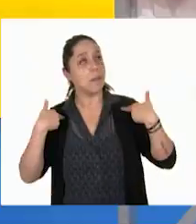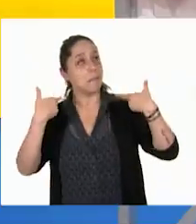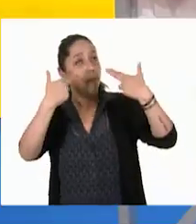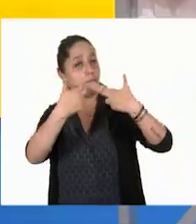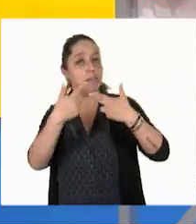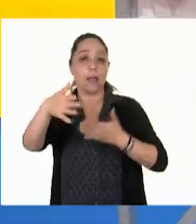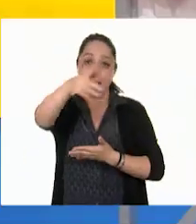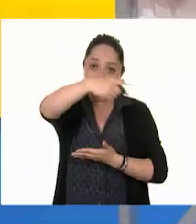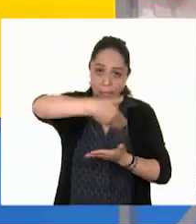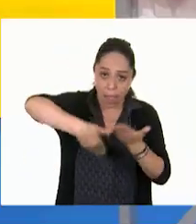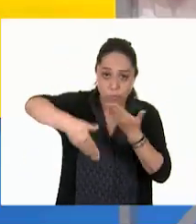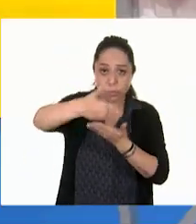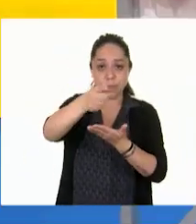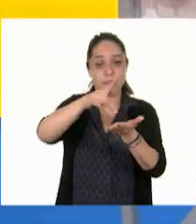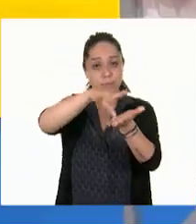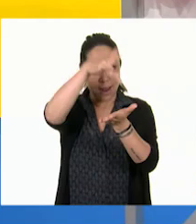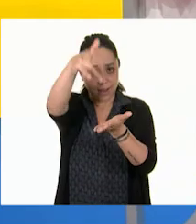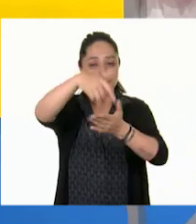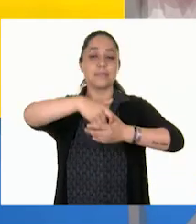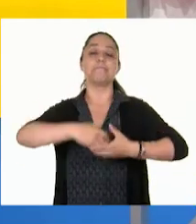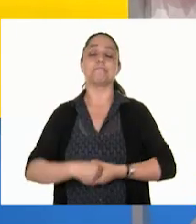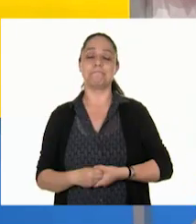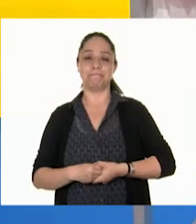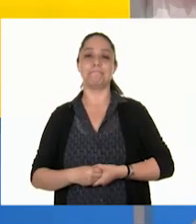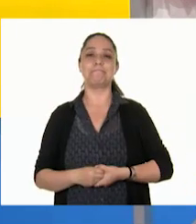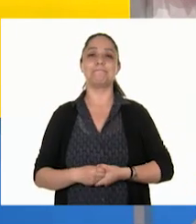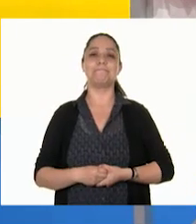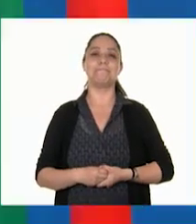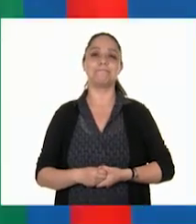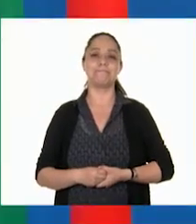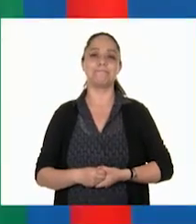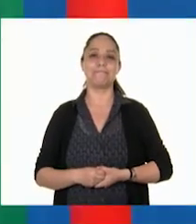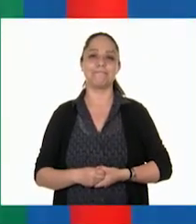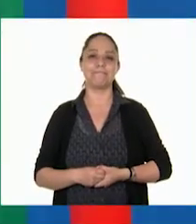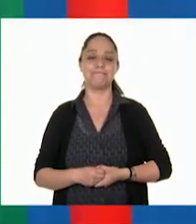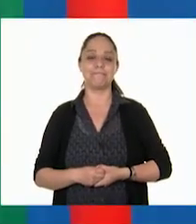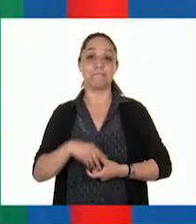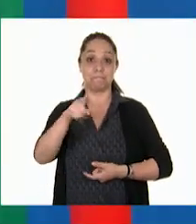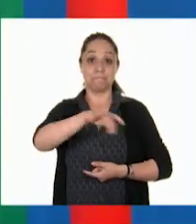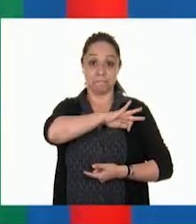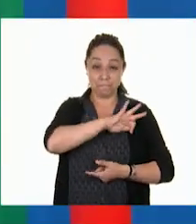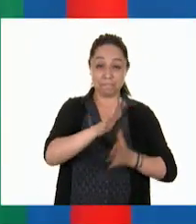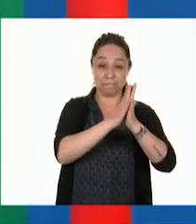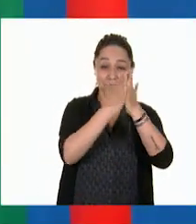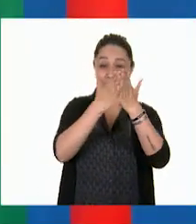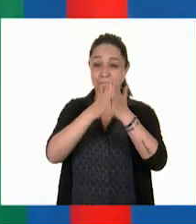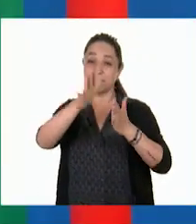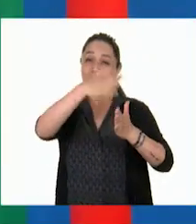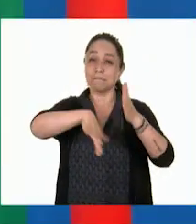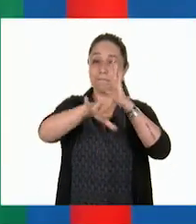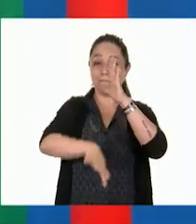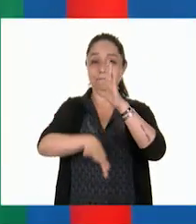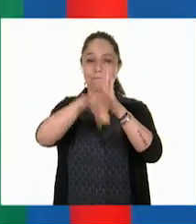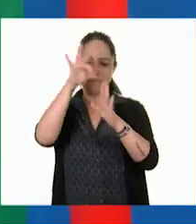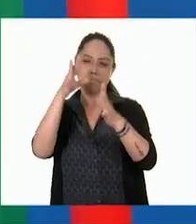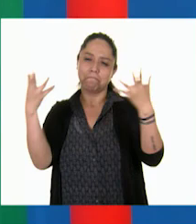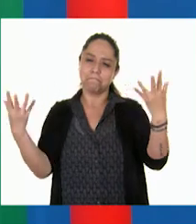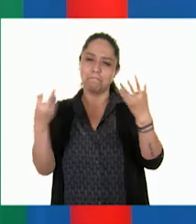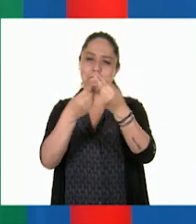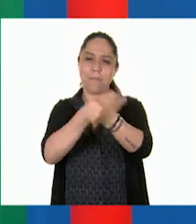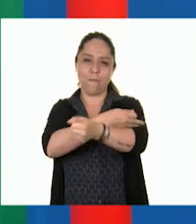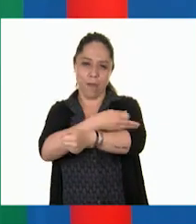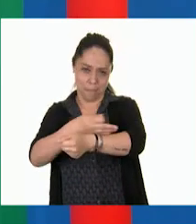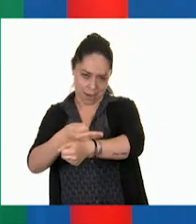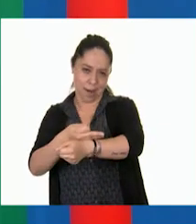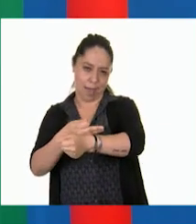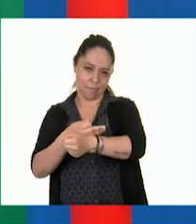a ustedes. Muchas gracias, Ale. Gracias, chicos en casa. Si te es posible, consulta otros libros y comenta el tema de hoy con